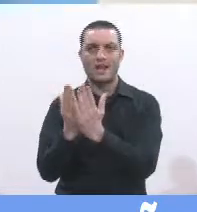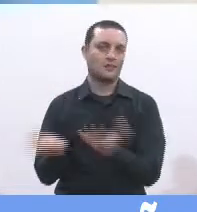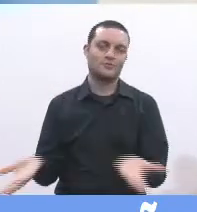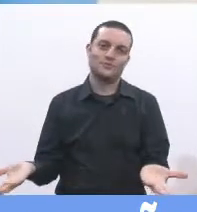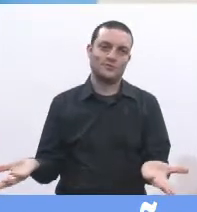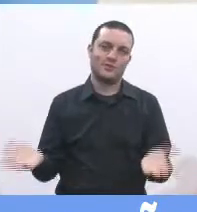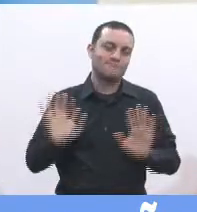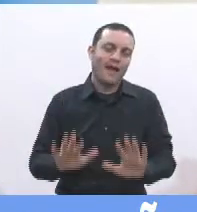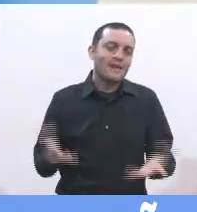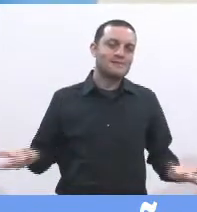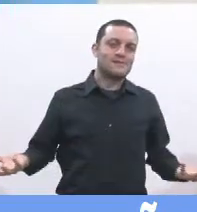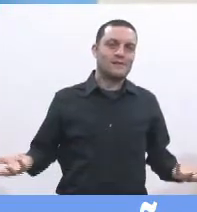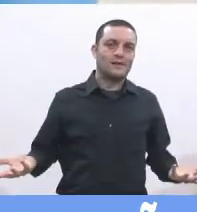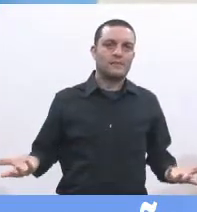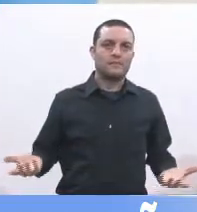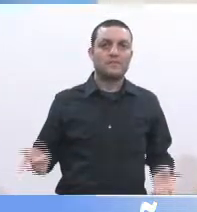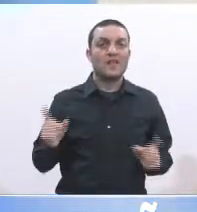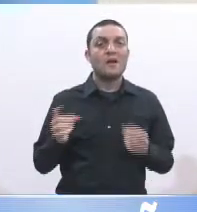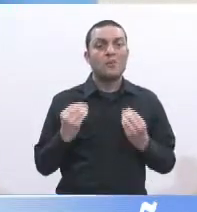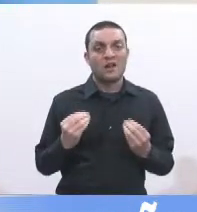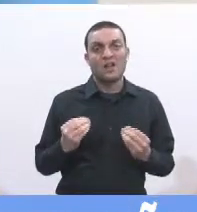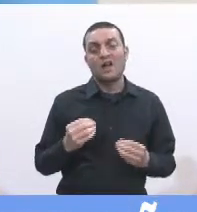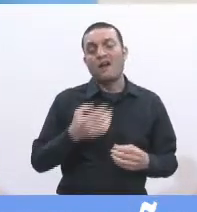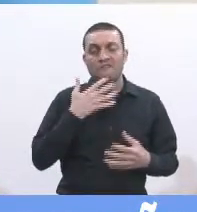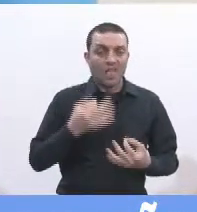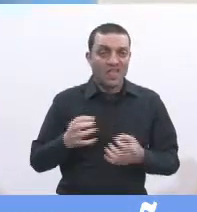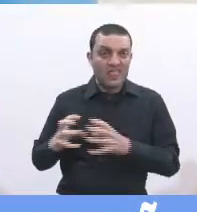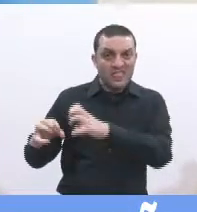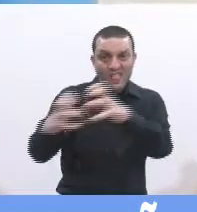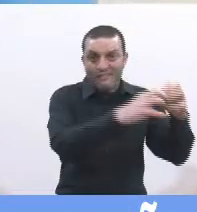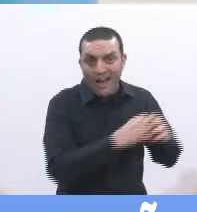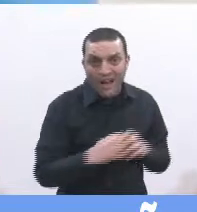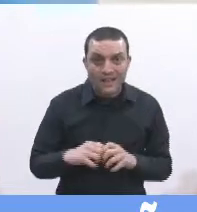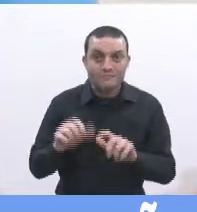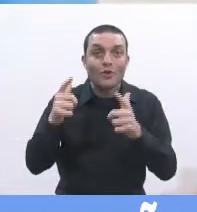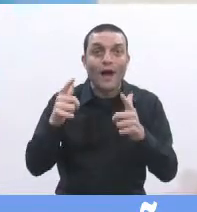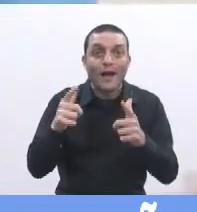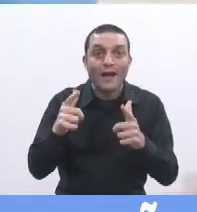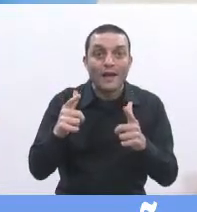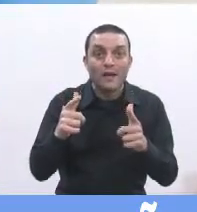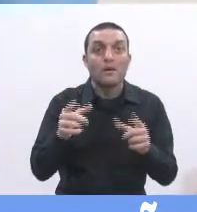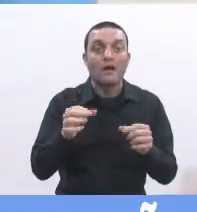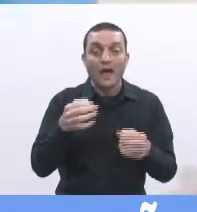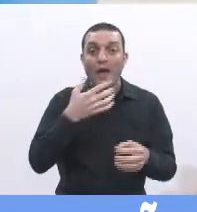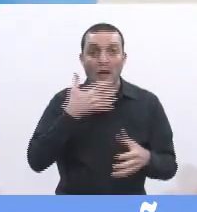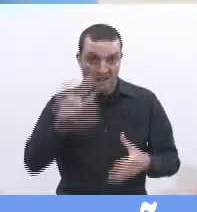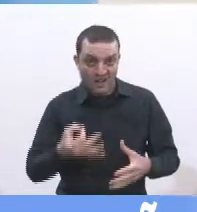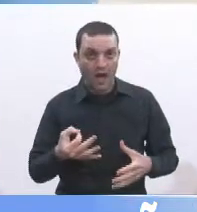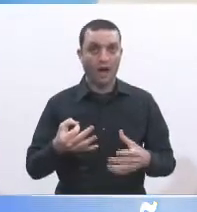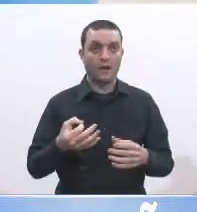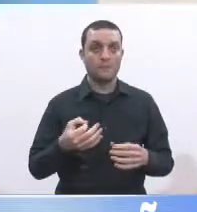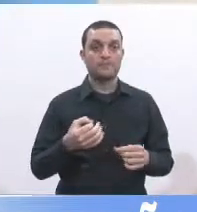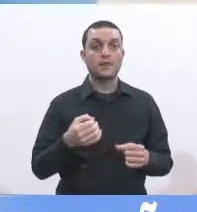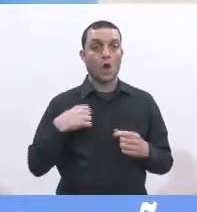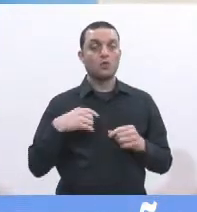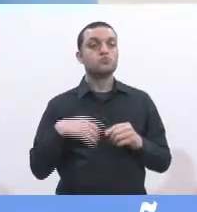de que fue sin debate, porque escuchan, o sea, nos dejan hablar, pero no tienen ninguna voluntad de construir